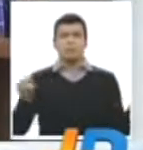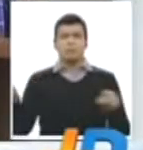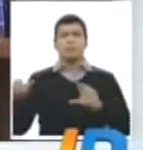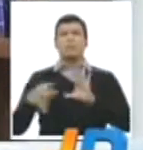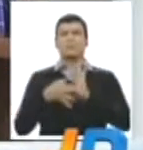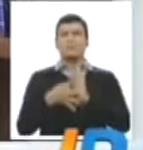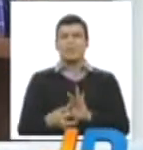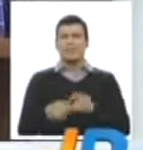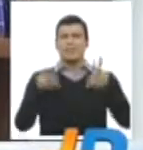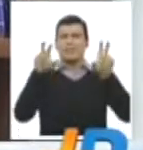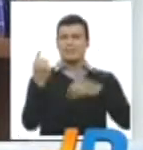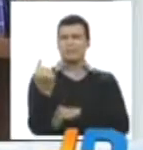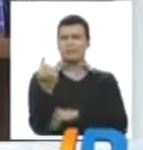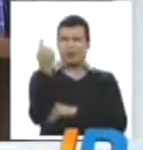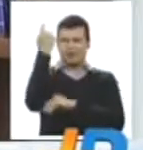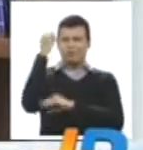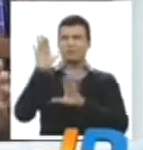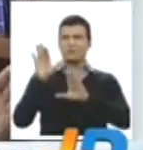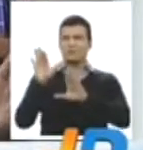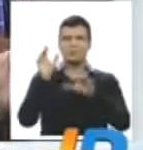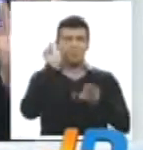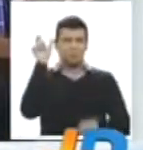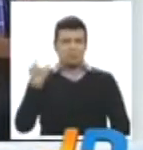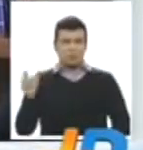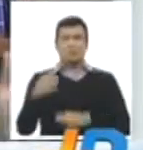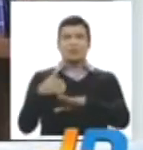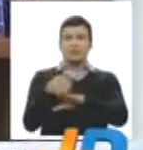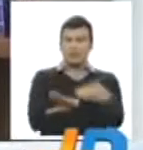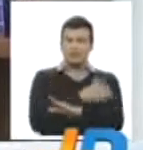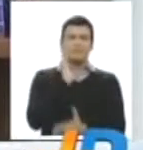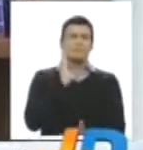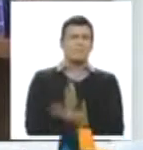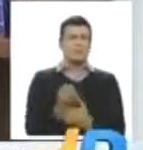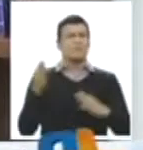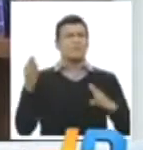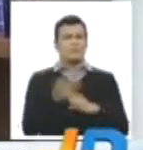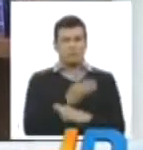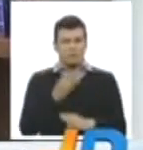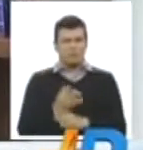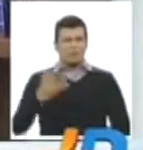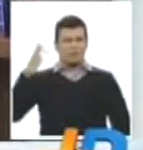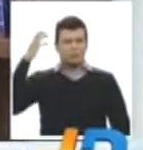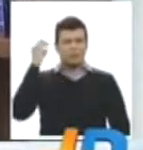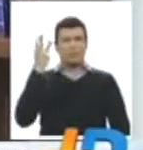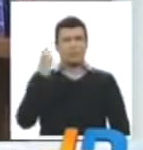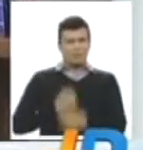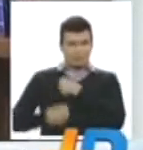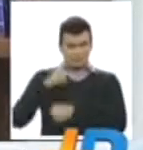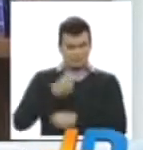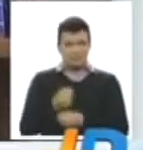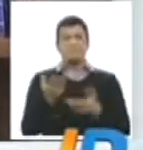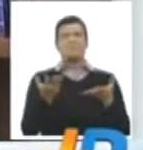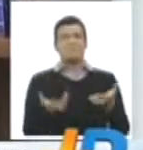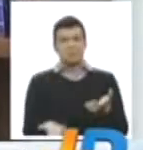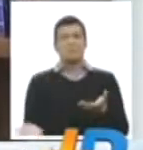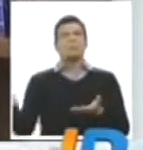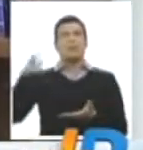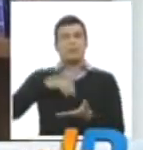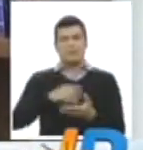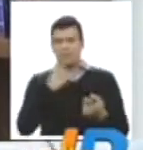político, las personas que nos dejaron bajo esas problemáticas en el pasado van a querer acceder otra vez a